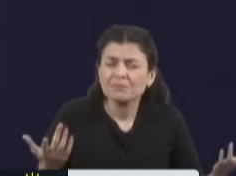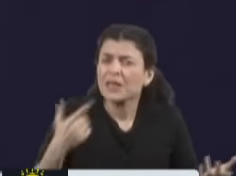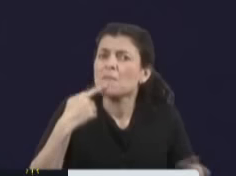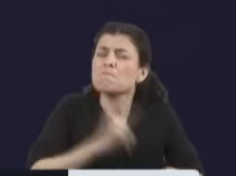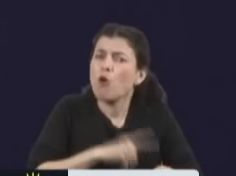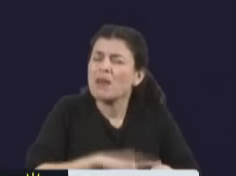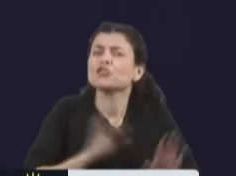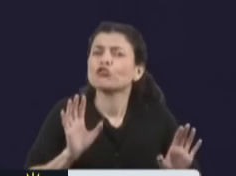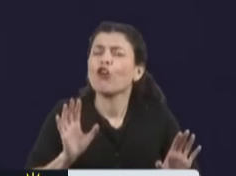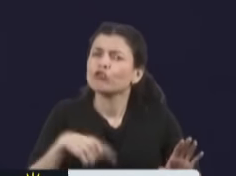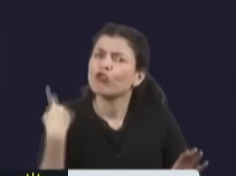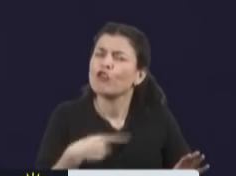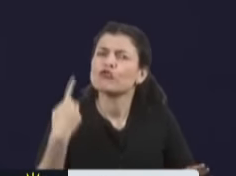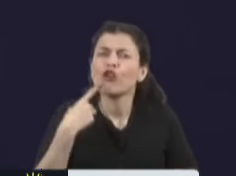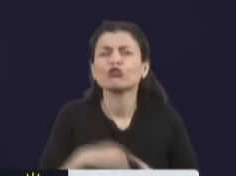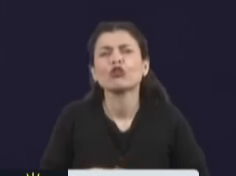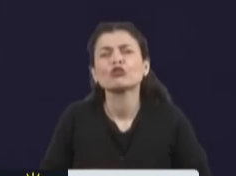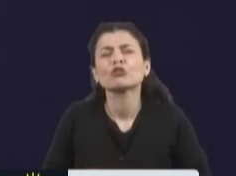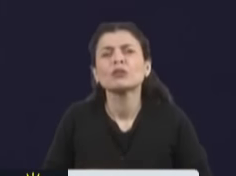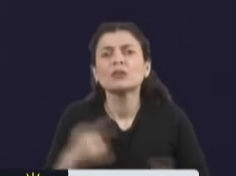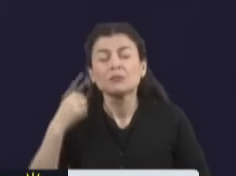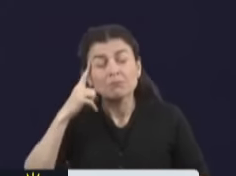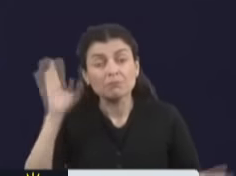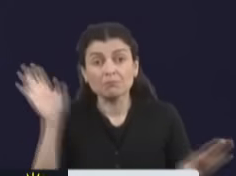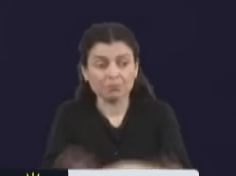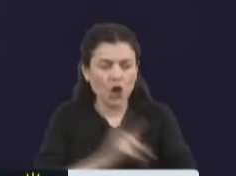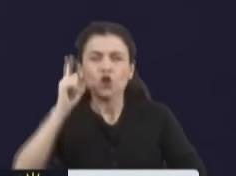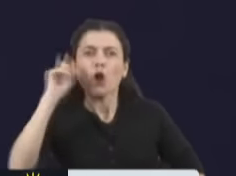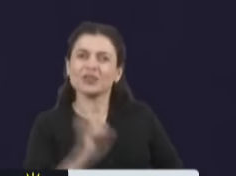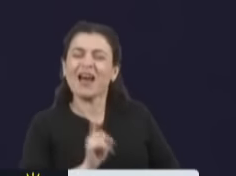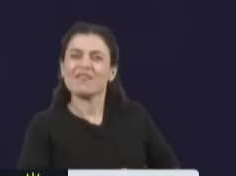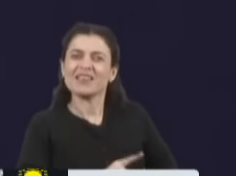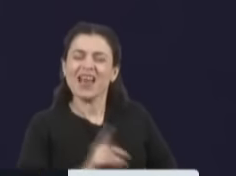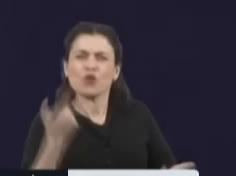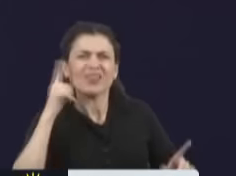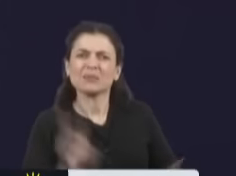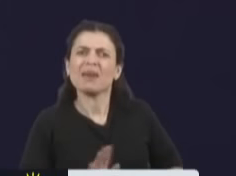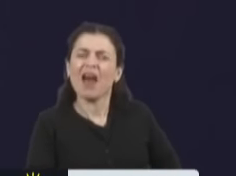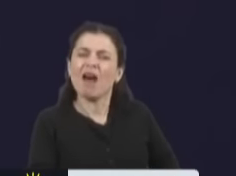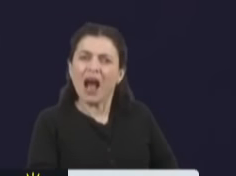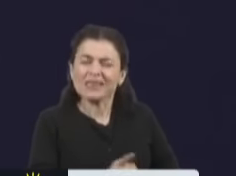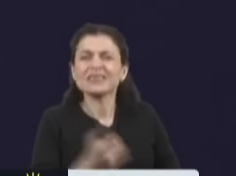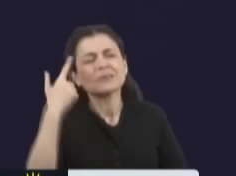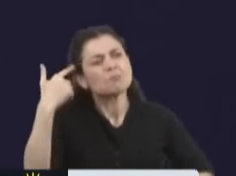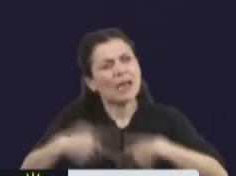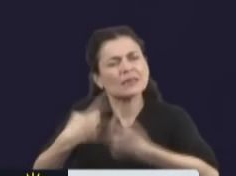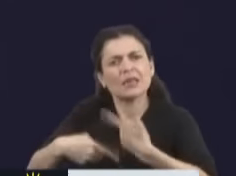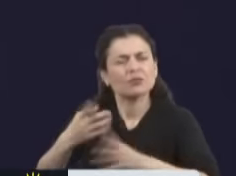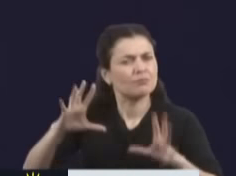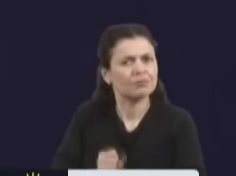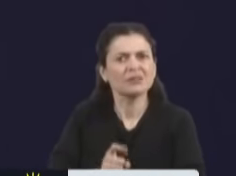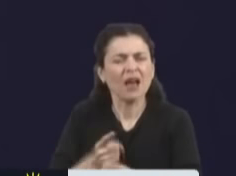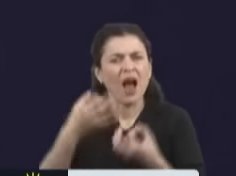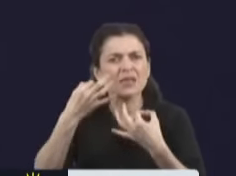que incluso digamos ha superado nuestras propias expectativas El desenvolvimiento de las reservas veníamos no nos